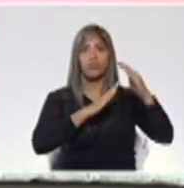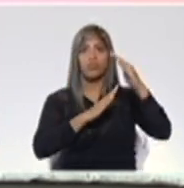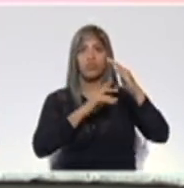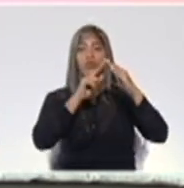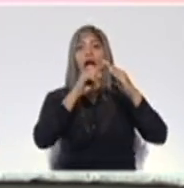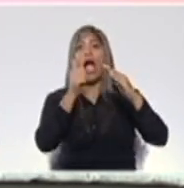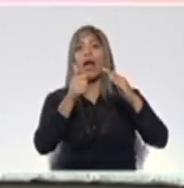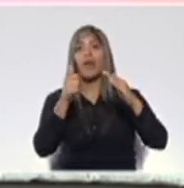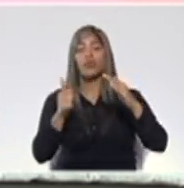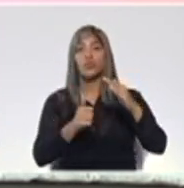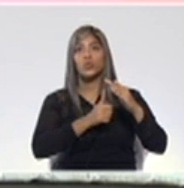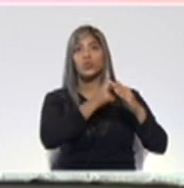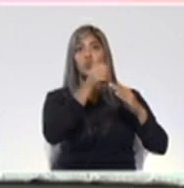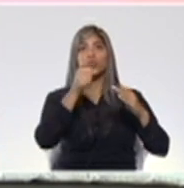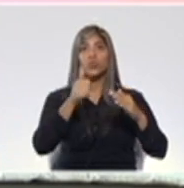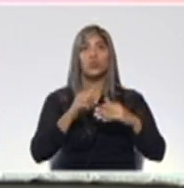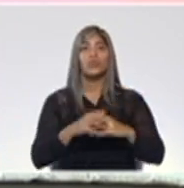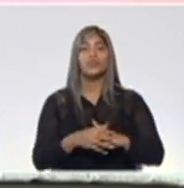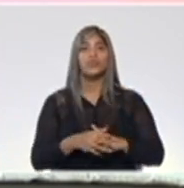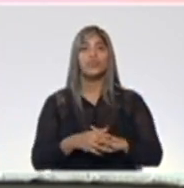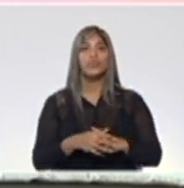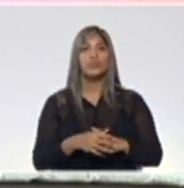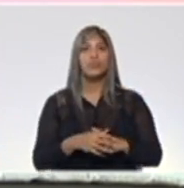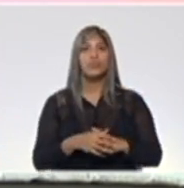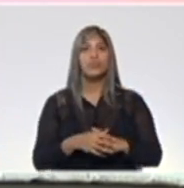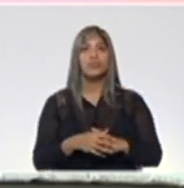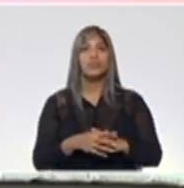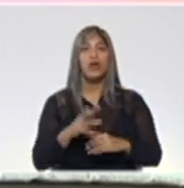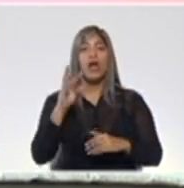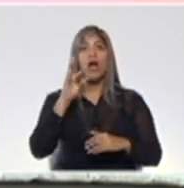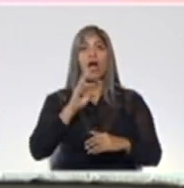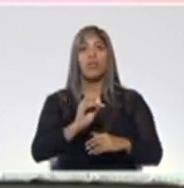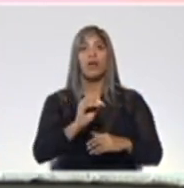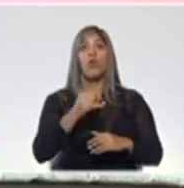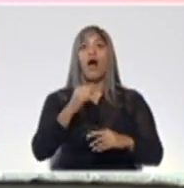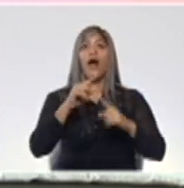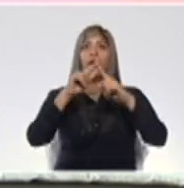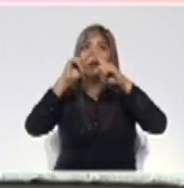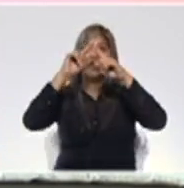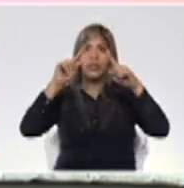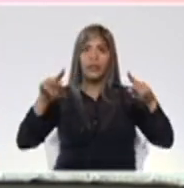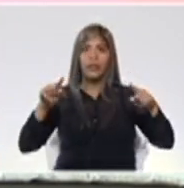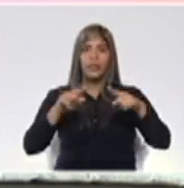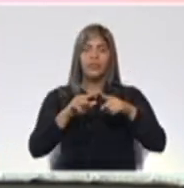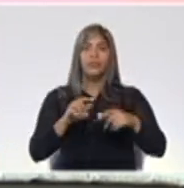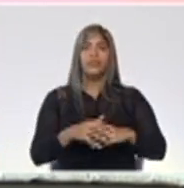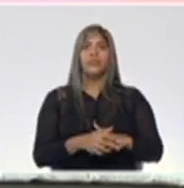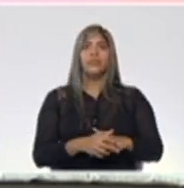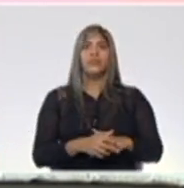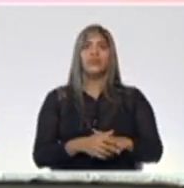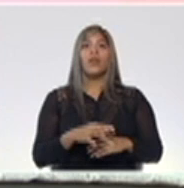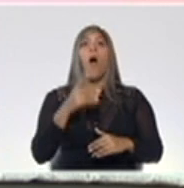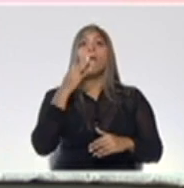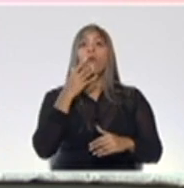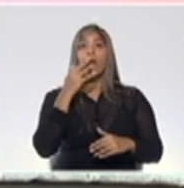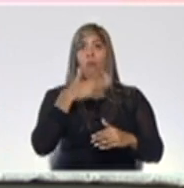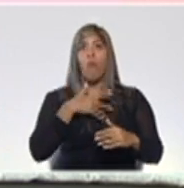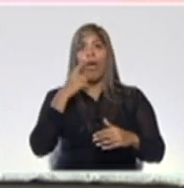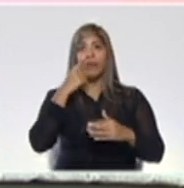del rombo con las diagonales internamente forman un triángulo rectángulo. Si podemos observarlo